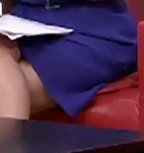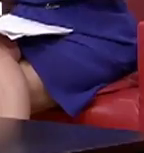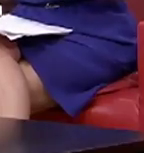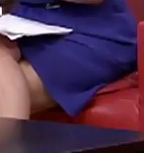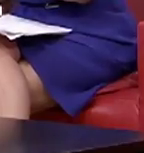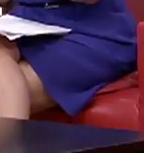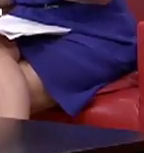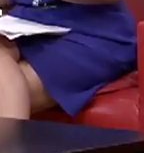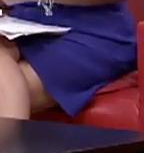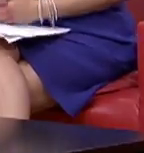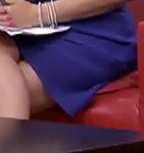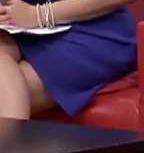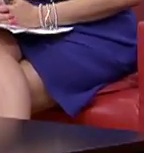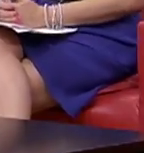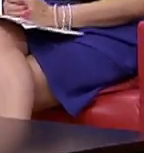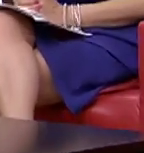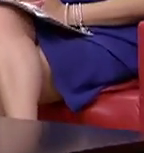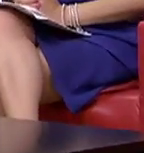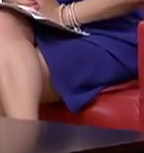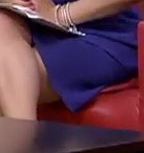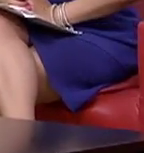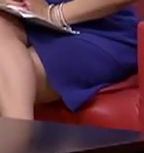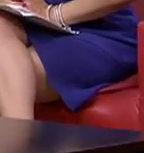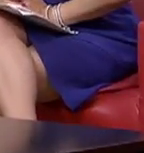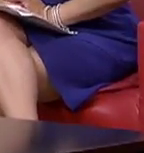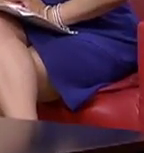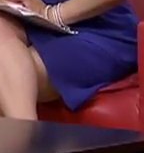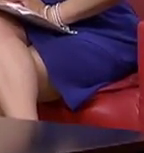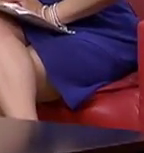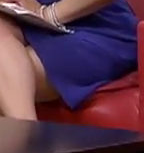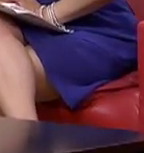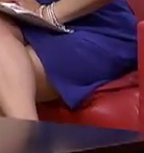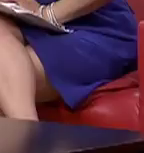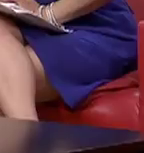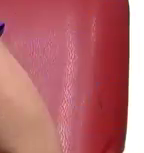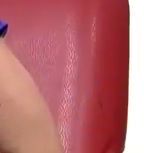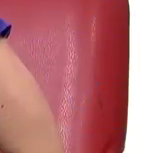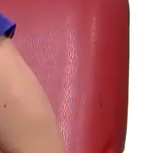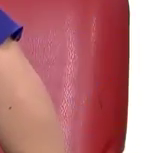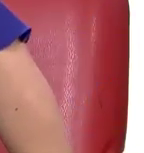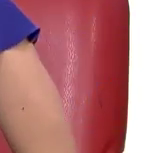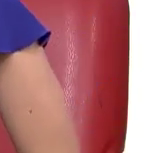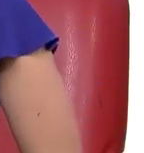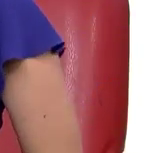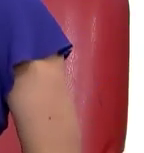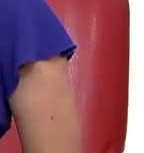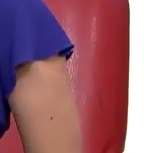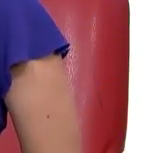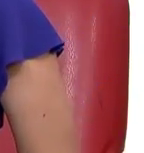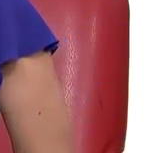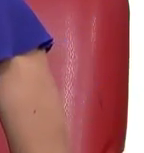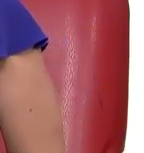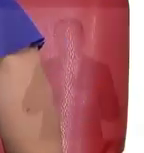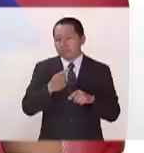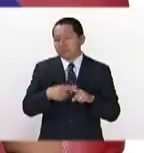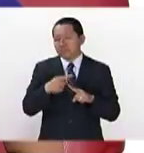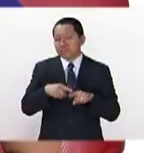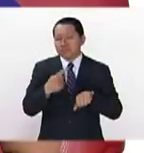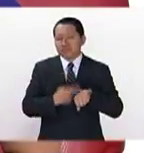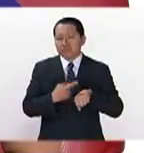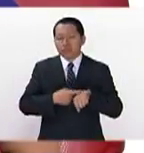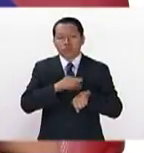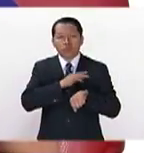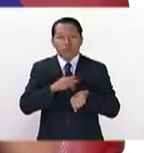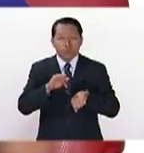olvide cocinarlo bien. Exactamente. Doctor, también hay aumentos significativos en este tipo de enfermedades, de